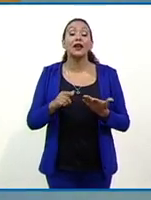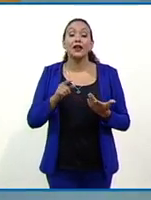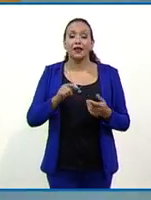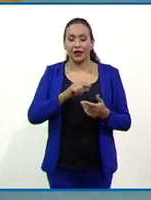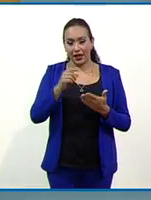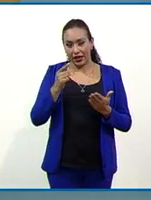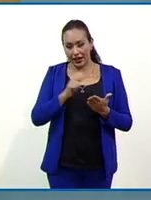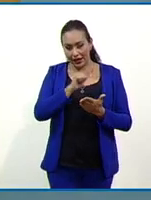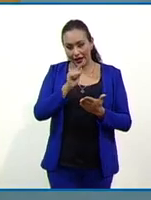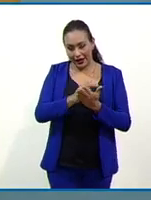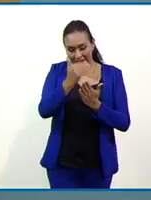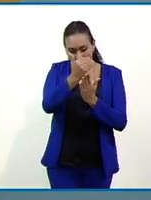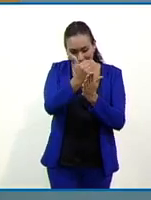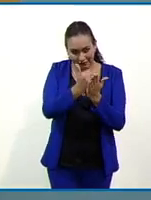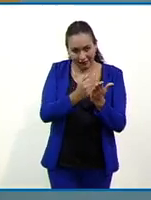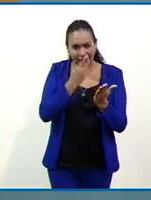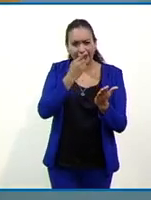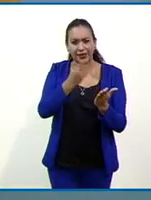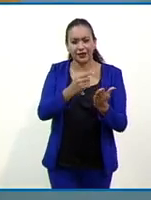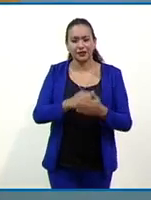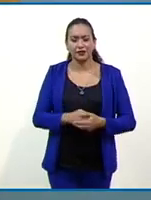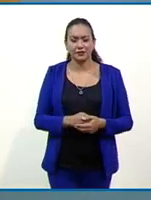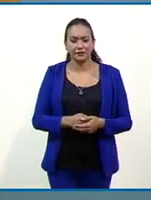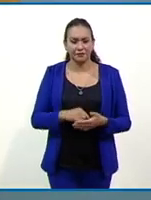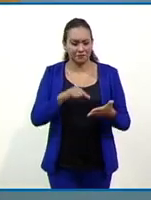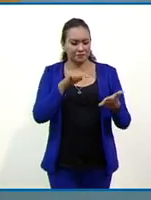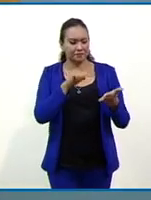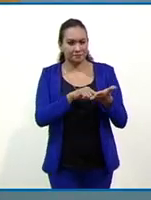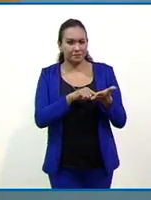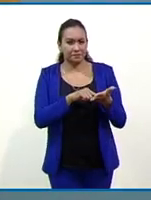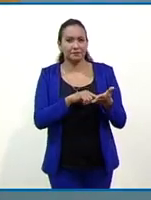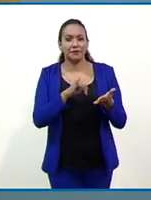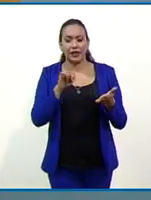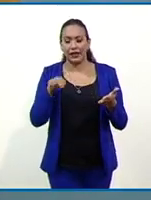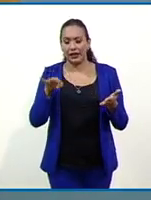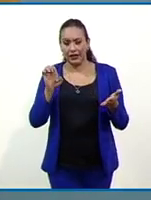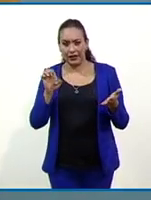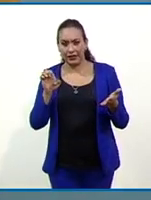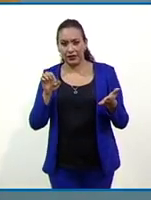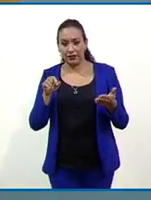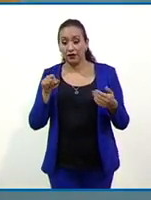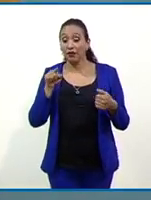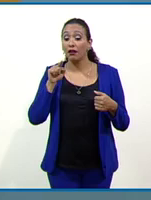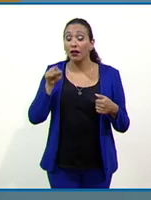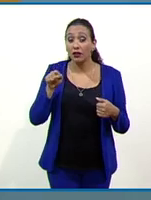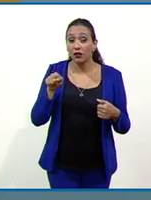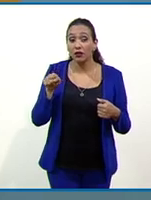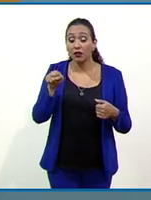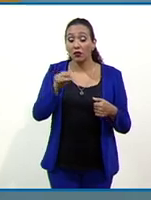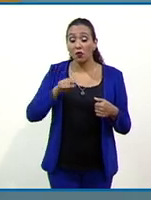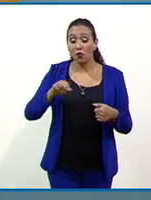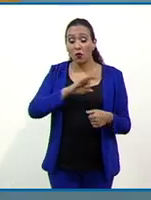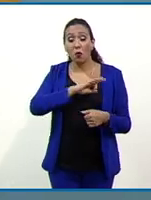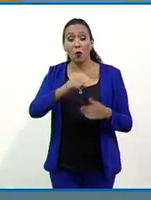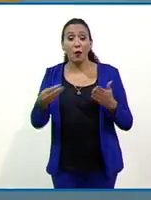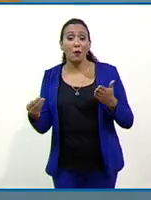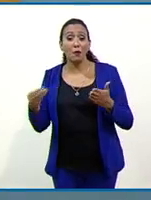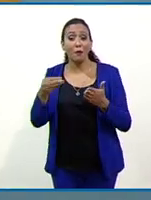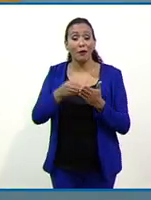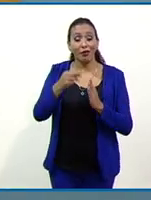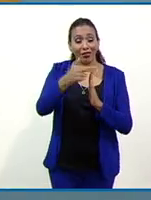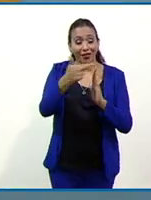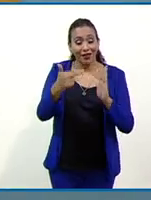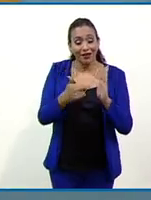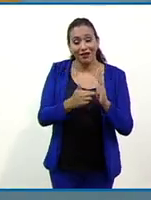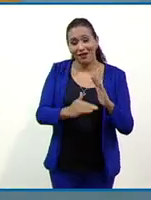decreto constitucional se estableció la facultad del INE de emitir los acuerdos que